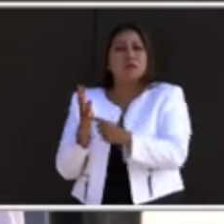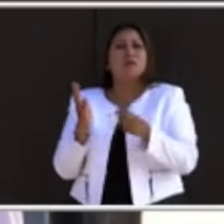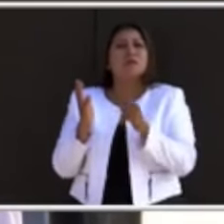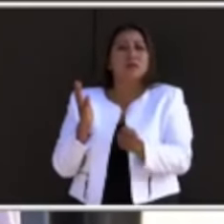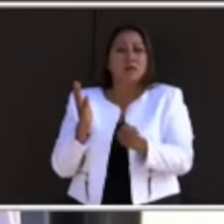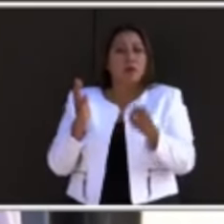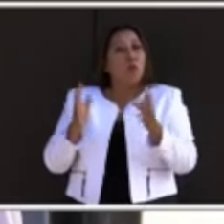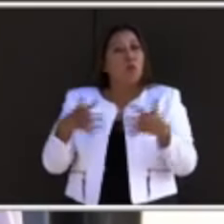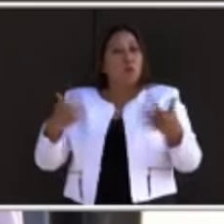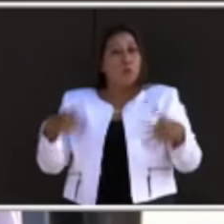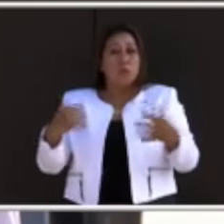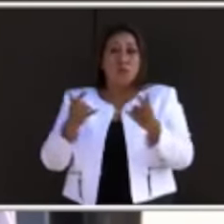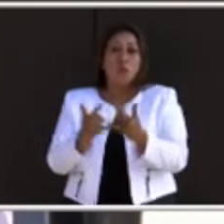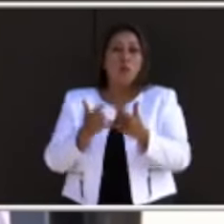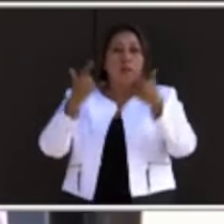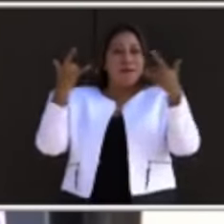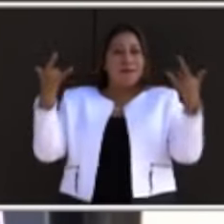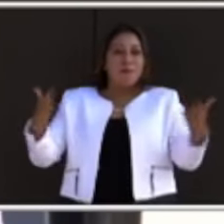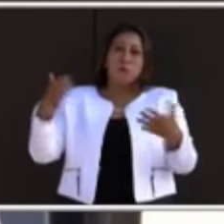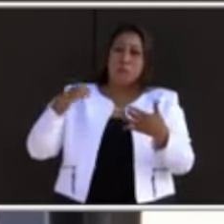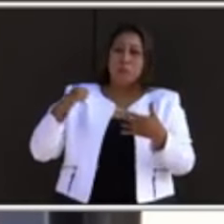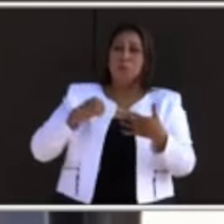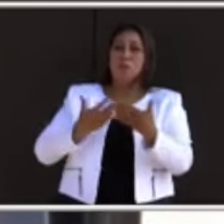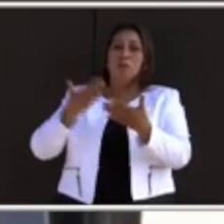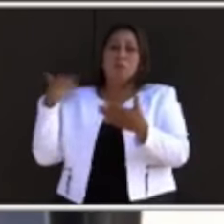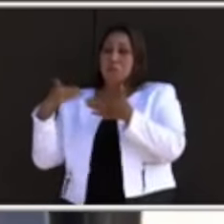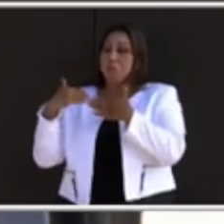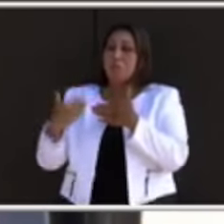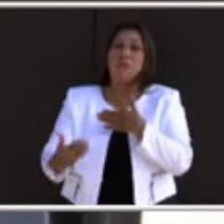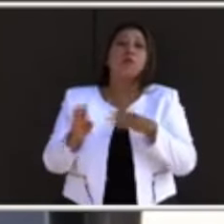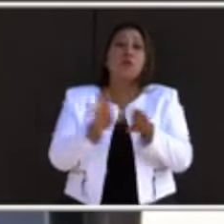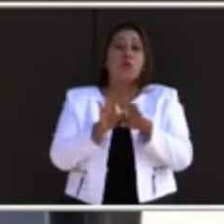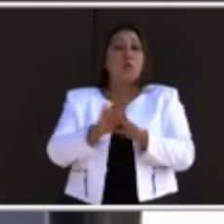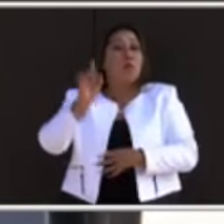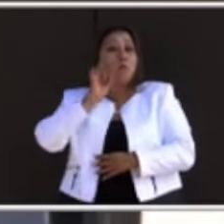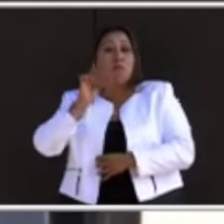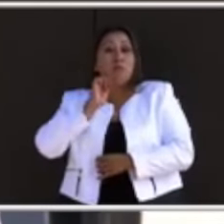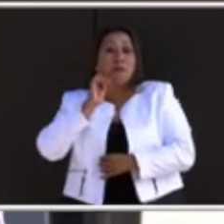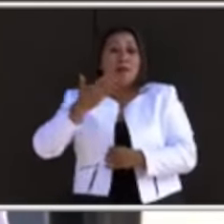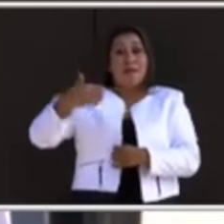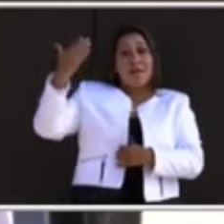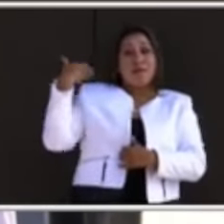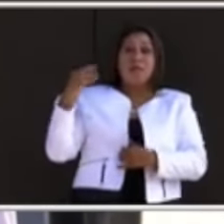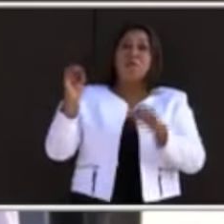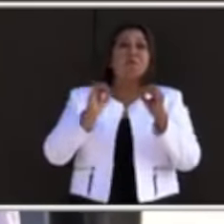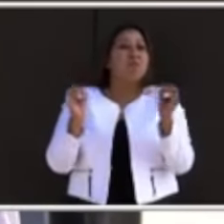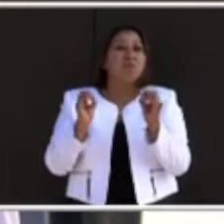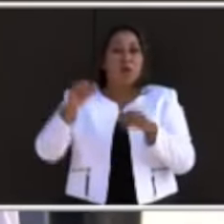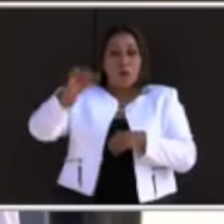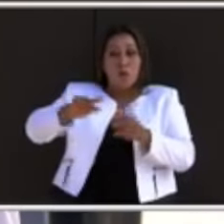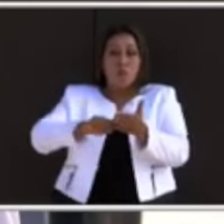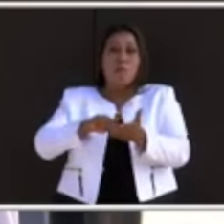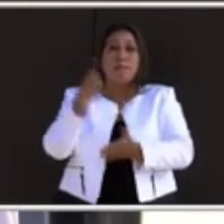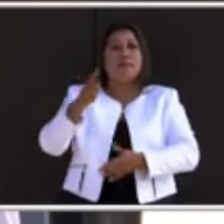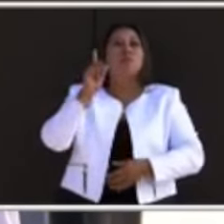también por el número de mujeres que formarán parte de él. Como nunca en la historia, las mujeres